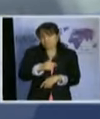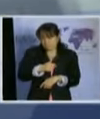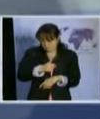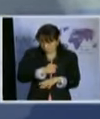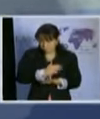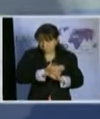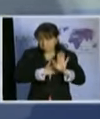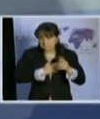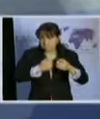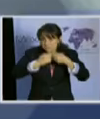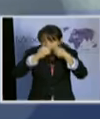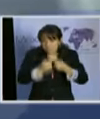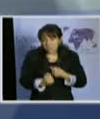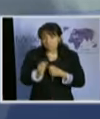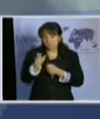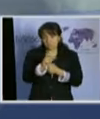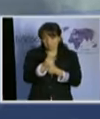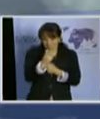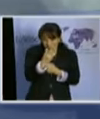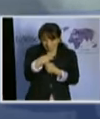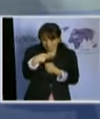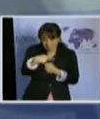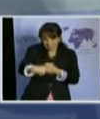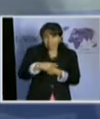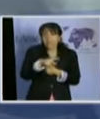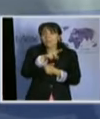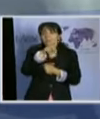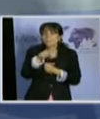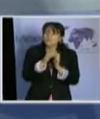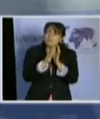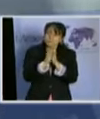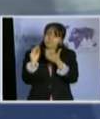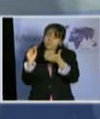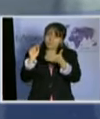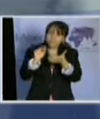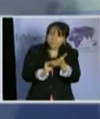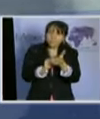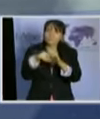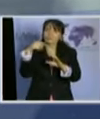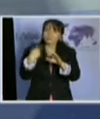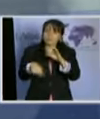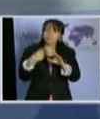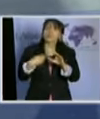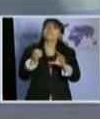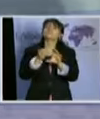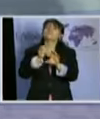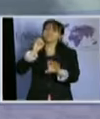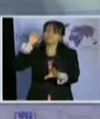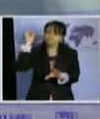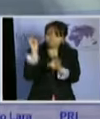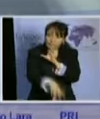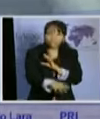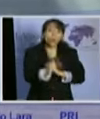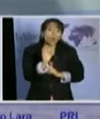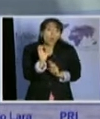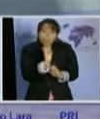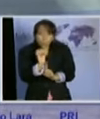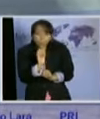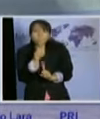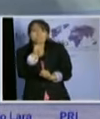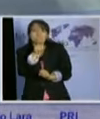enviando una respuesta, por supuesto, si nos dejaron correo, si no, en la página, y a lo mejor los obligamos a ver la página del